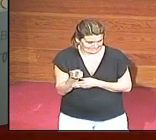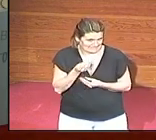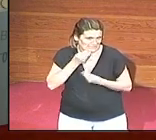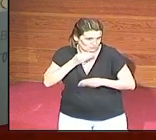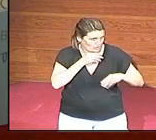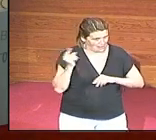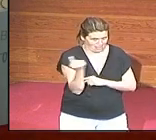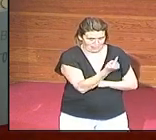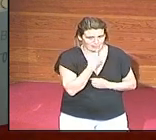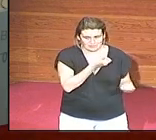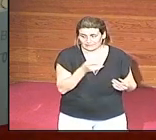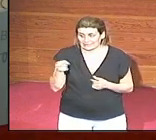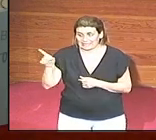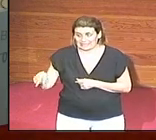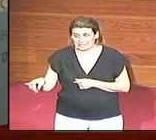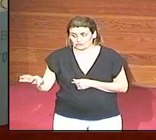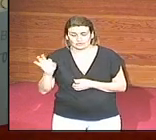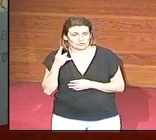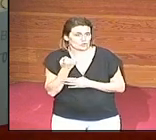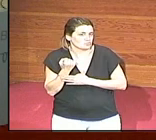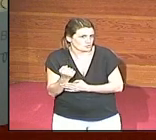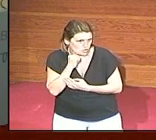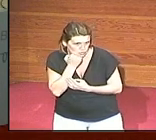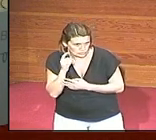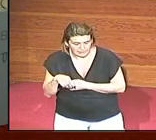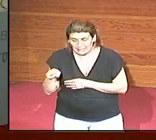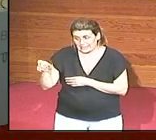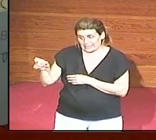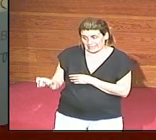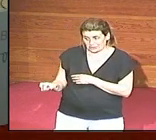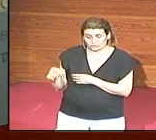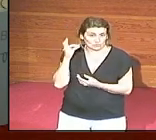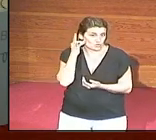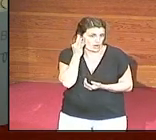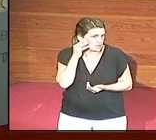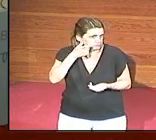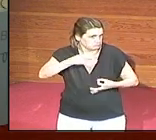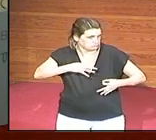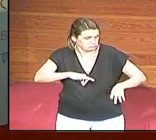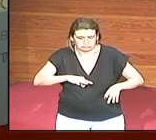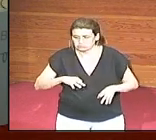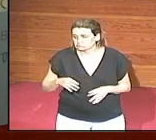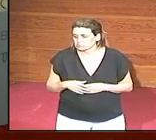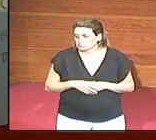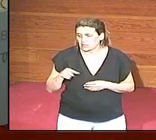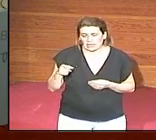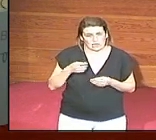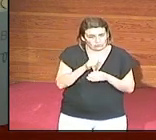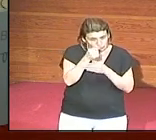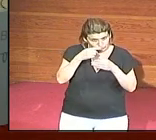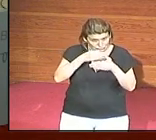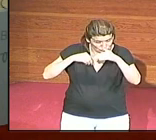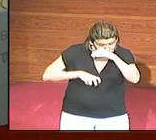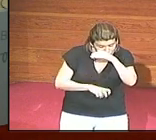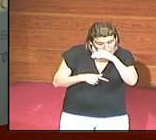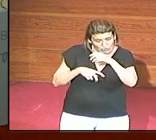Donetsk, controlado ya por los prorrusos en 2015, y esto es una mujer civil ocultándose en un sótano en